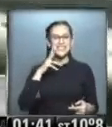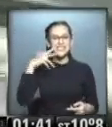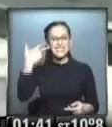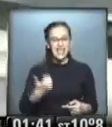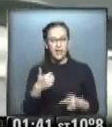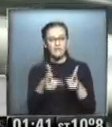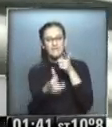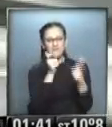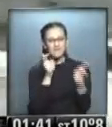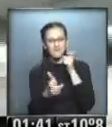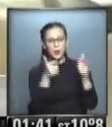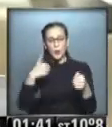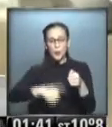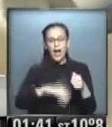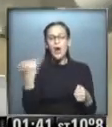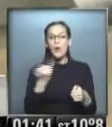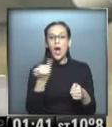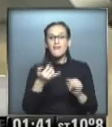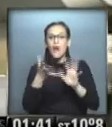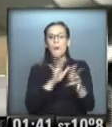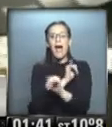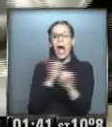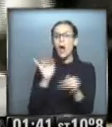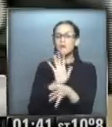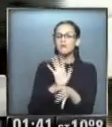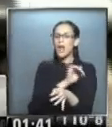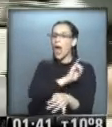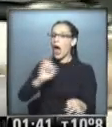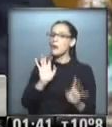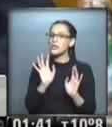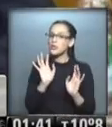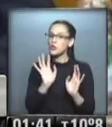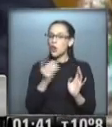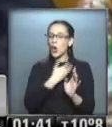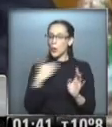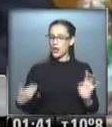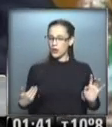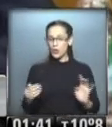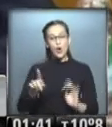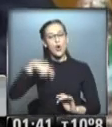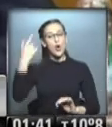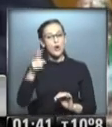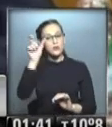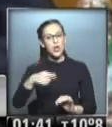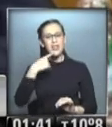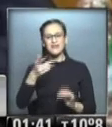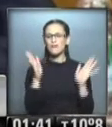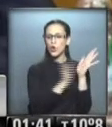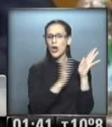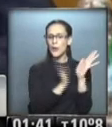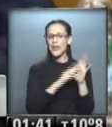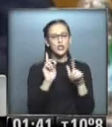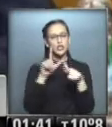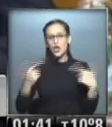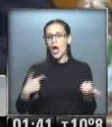Siria a partir de este jueves como una advertencia al gobierno de Bashar al-Assad. Sin embargo, otras fuentes consideran improbables que